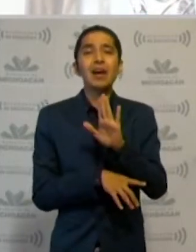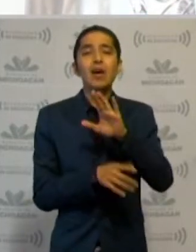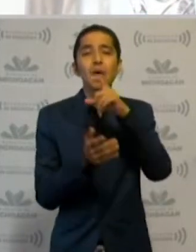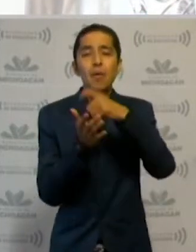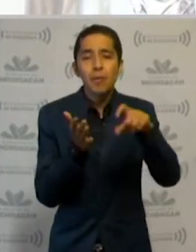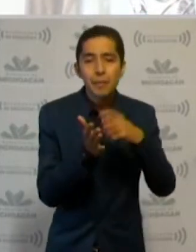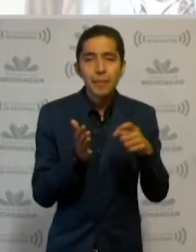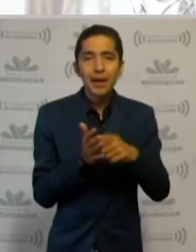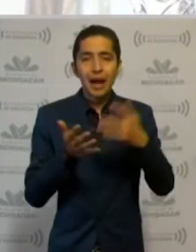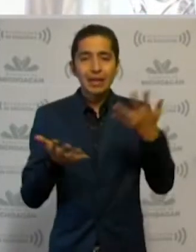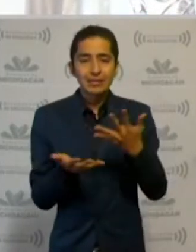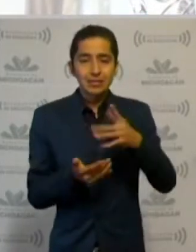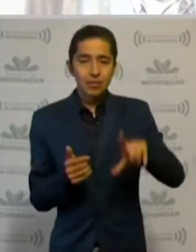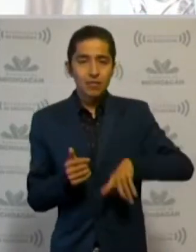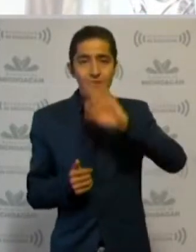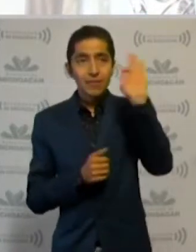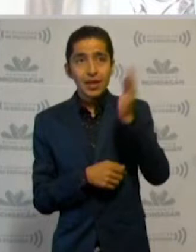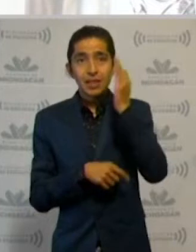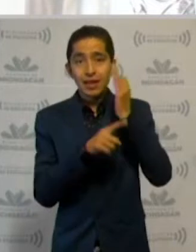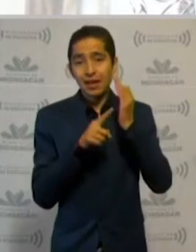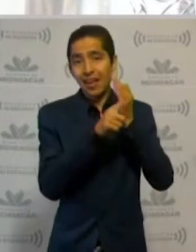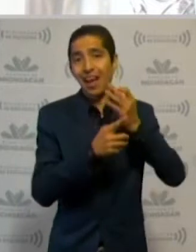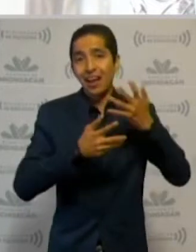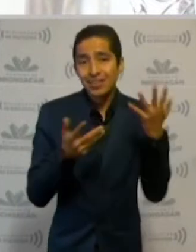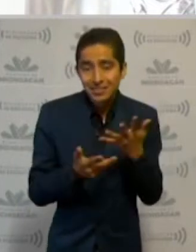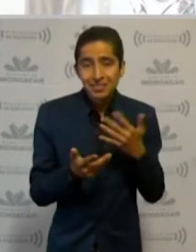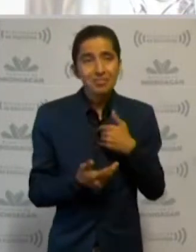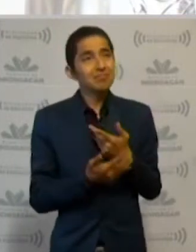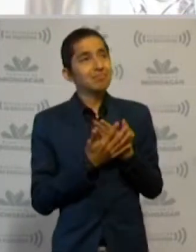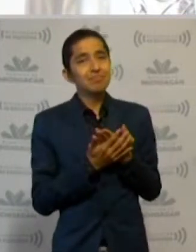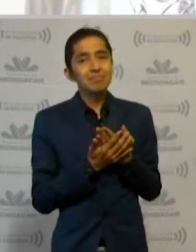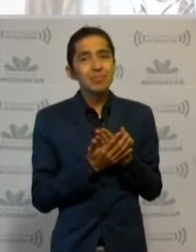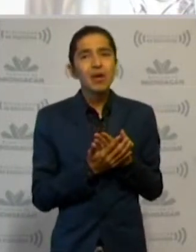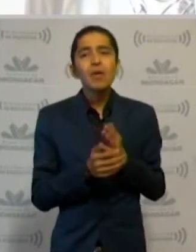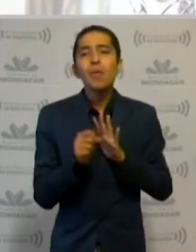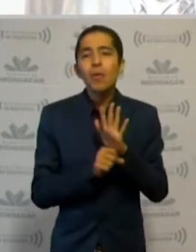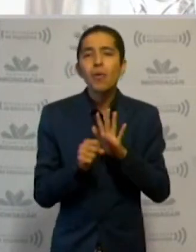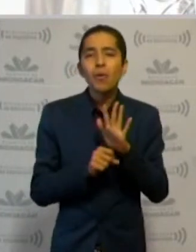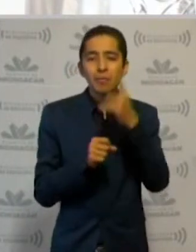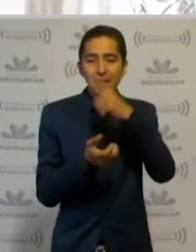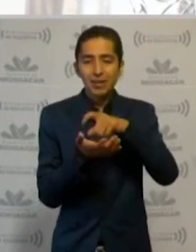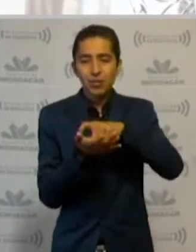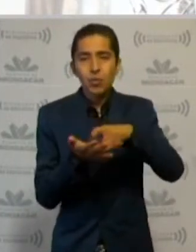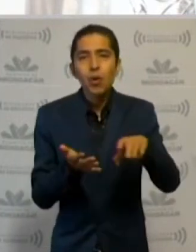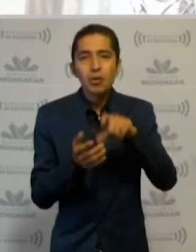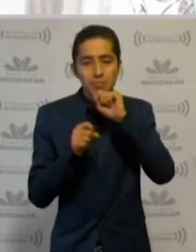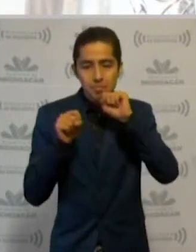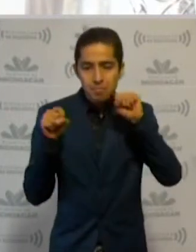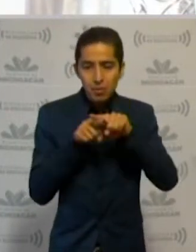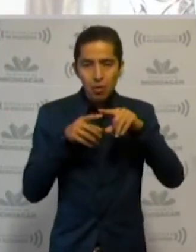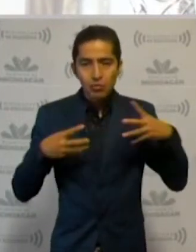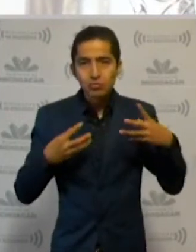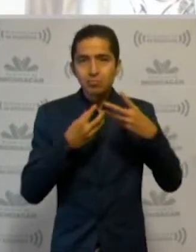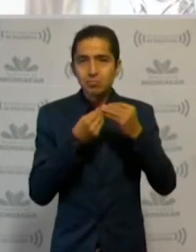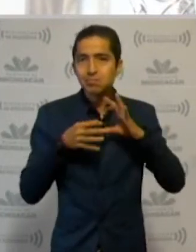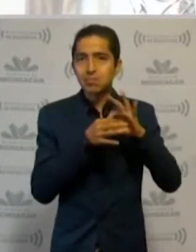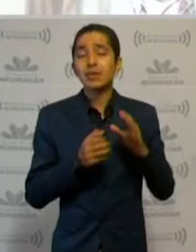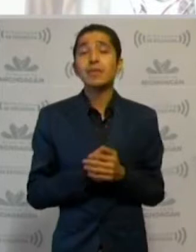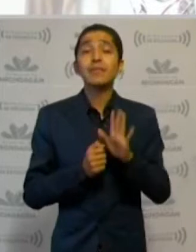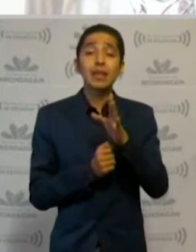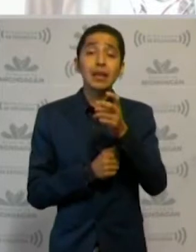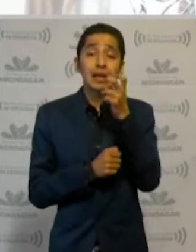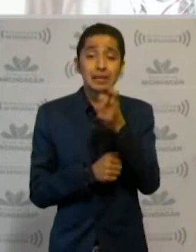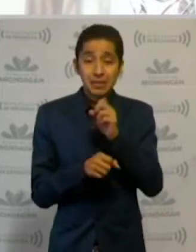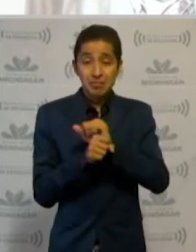las compras que haga el gobierno federal a través del mecanismo de la compra consolidada y en medio de